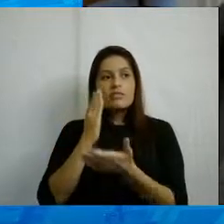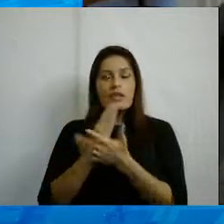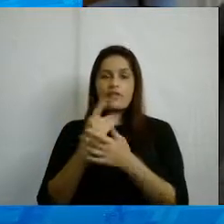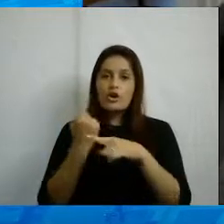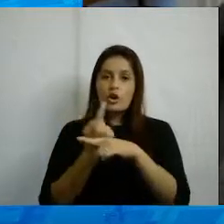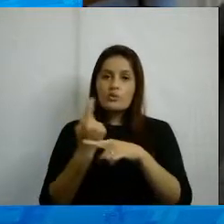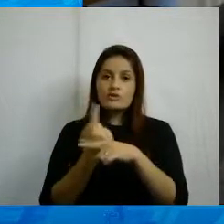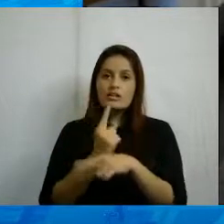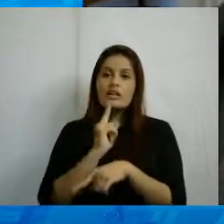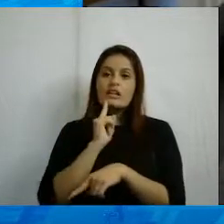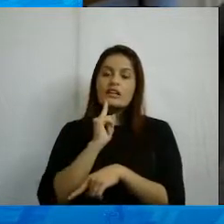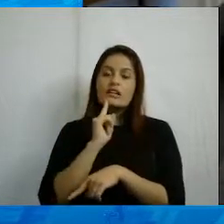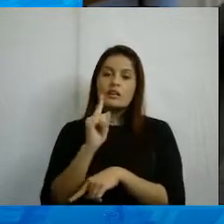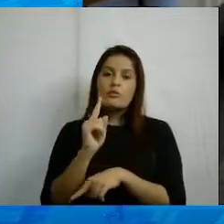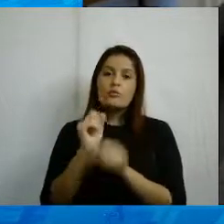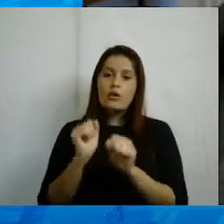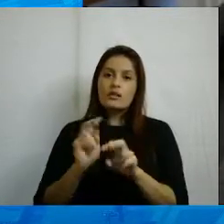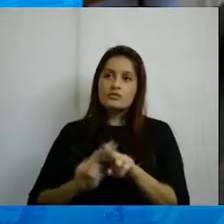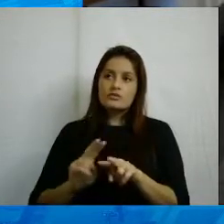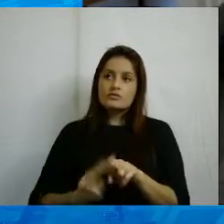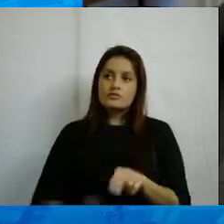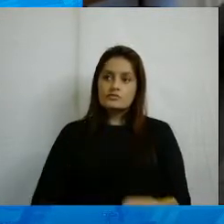director Osiris para ver si es factible.